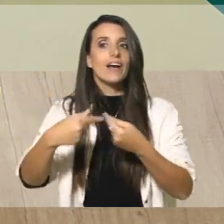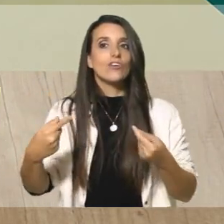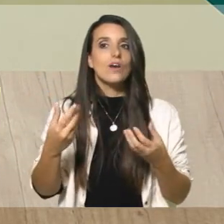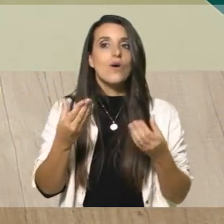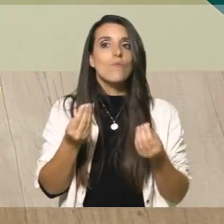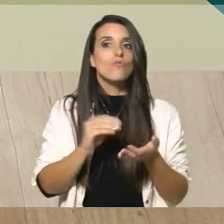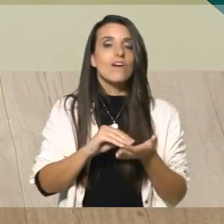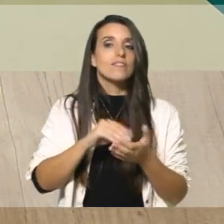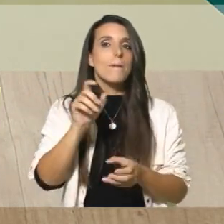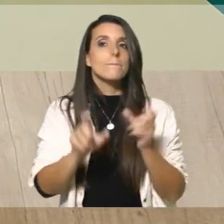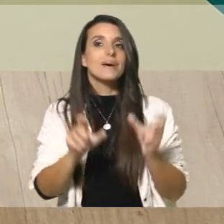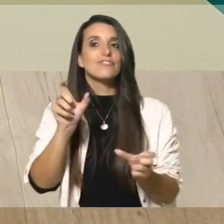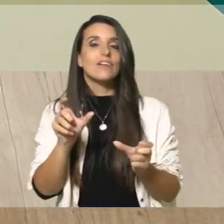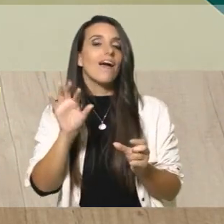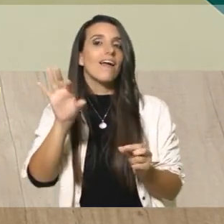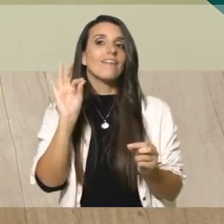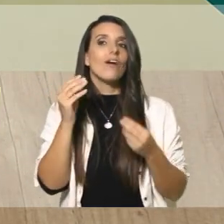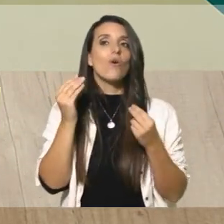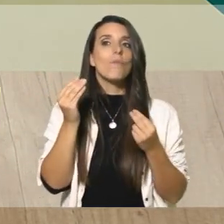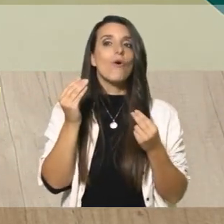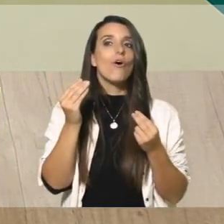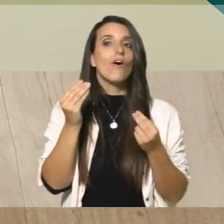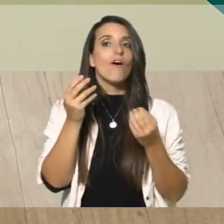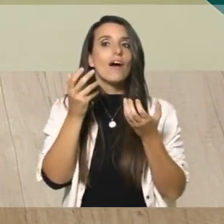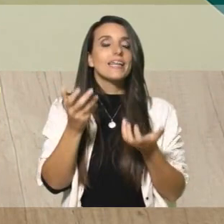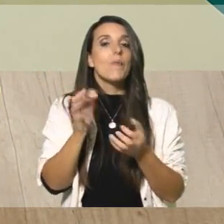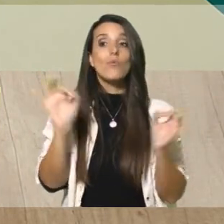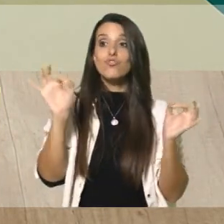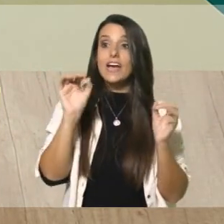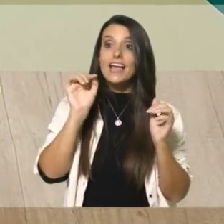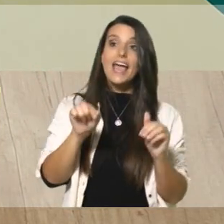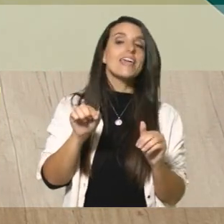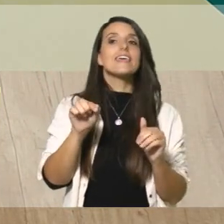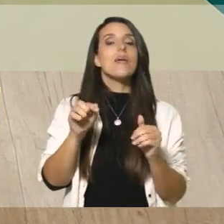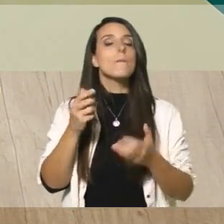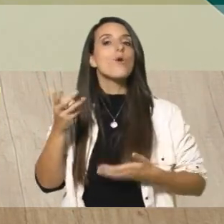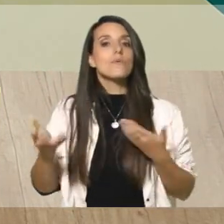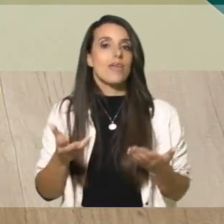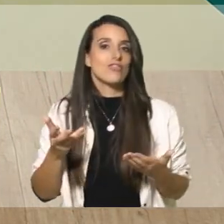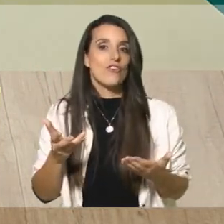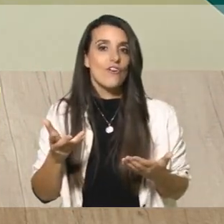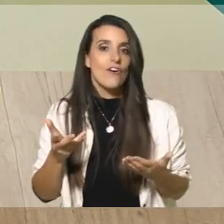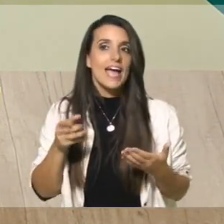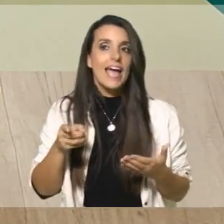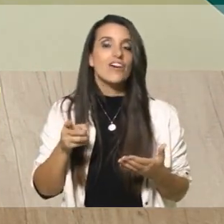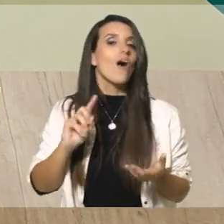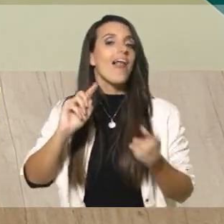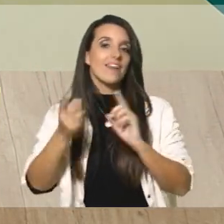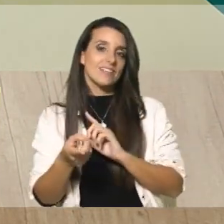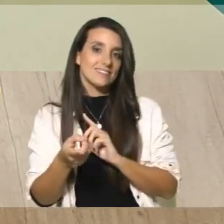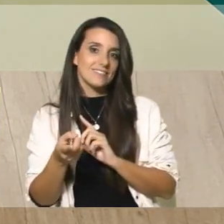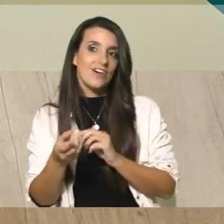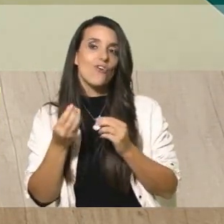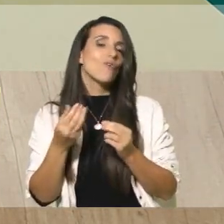Muchas veces la gente agarra como motivación la música y ahí le pone el movimiento, ¿no? Esto parte al revés, parte